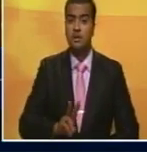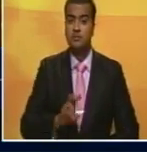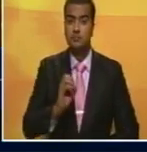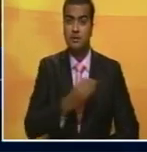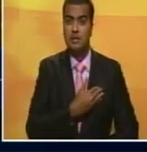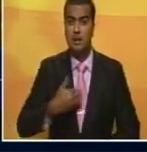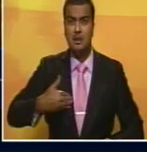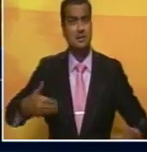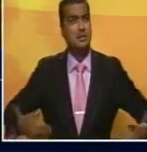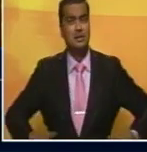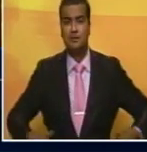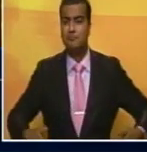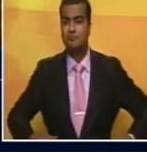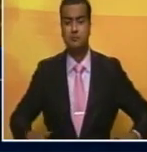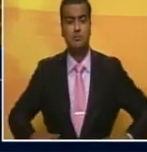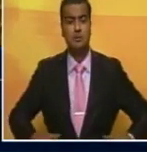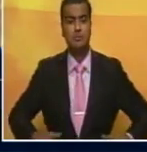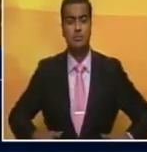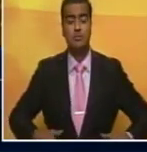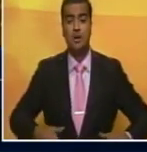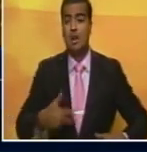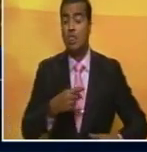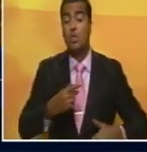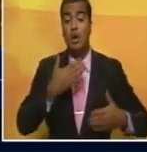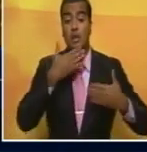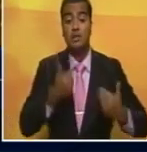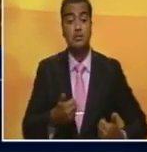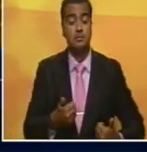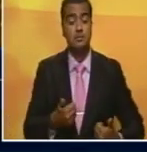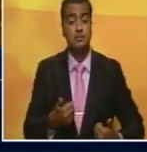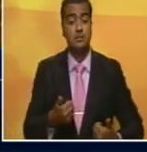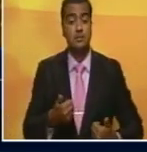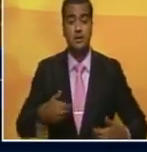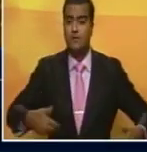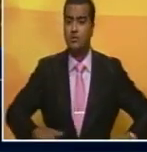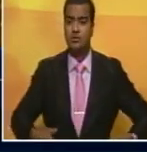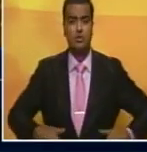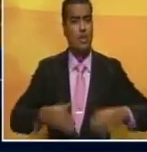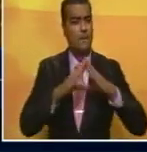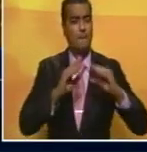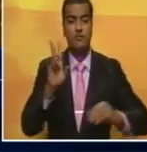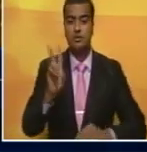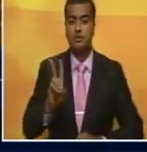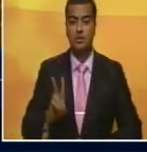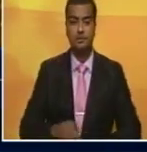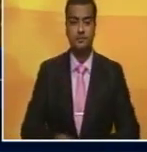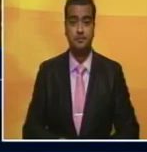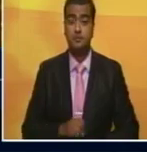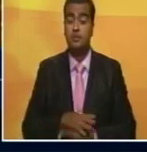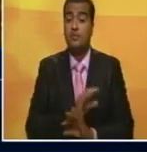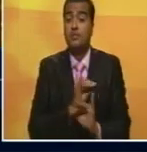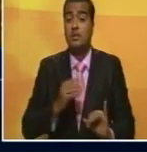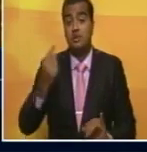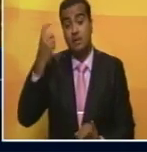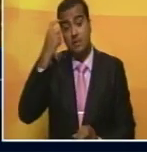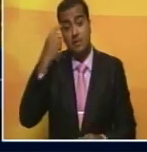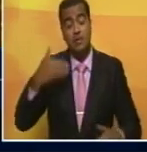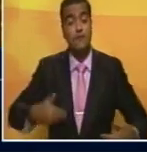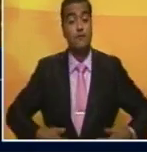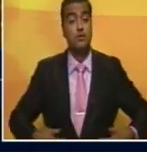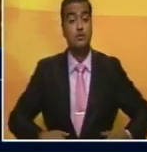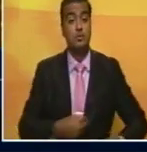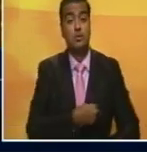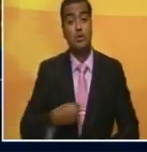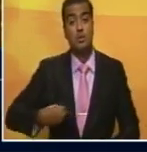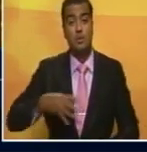dispuestos a seguir luchando, a no rendirse y a luchar, pues, en definitiva, por Venezuela. Porque al final del día esta lucha es por nuestro